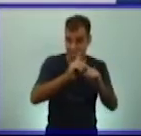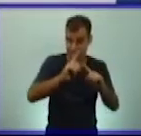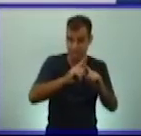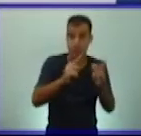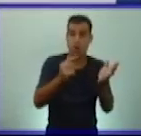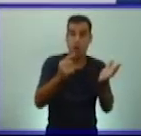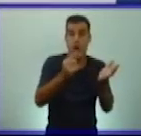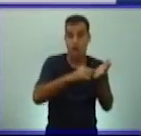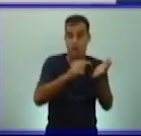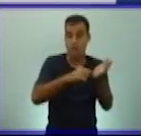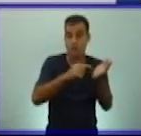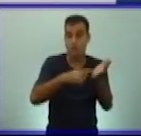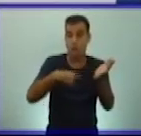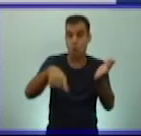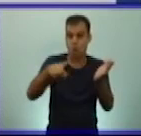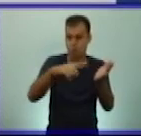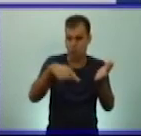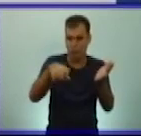también disponen